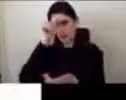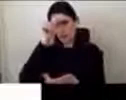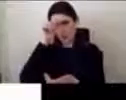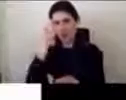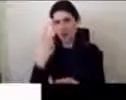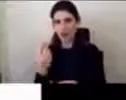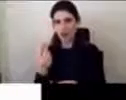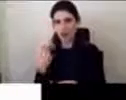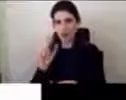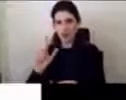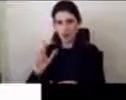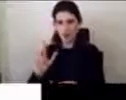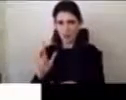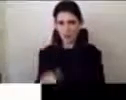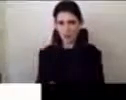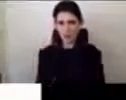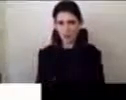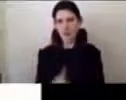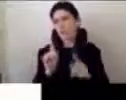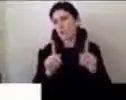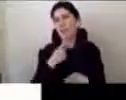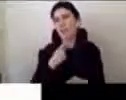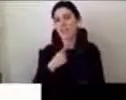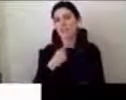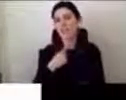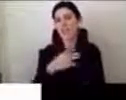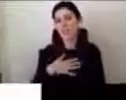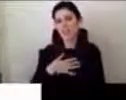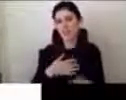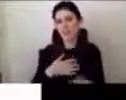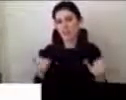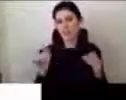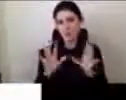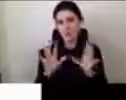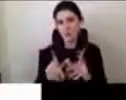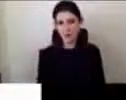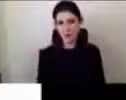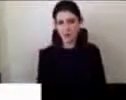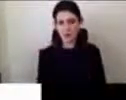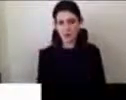de los títulos que vieron les parece interesante y quieren disfrutar en familia.